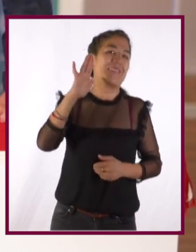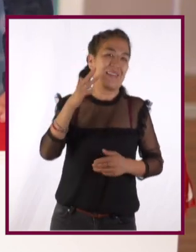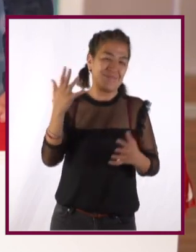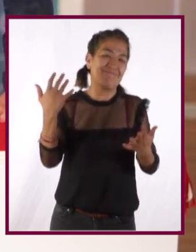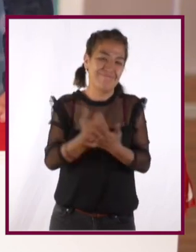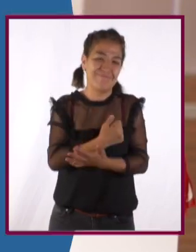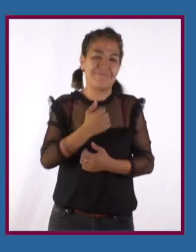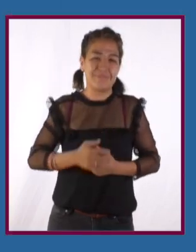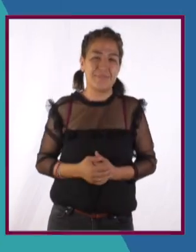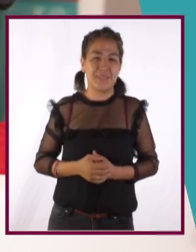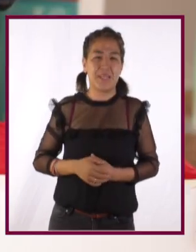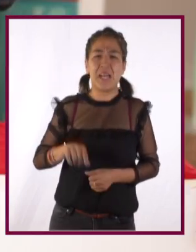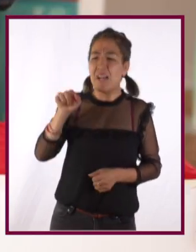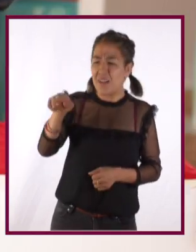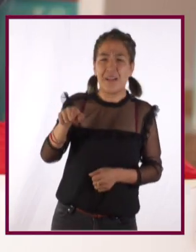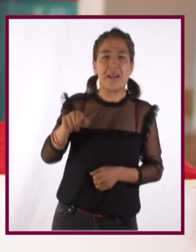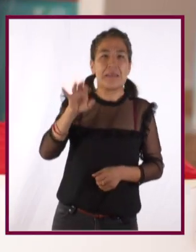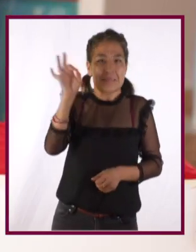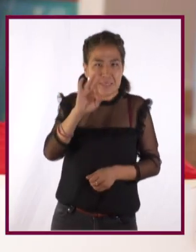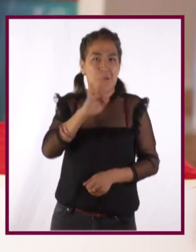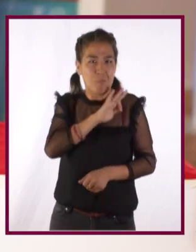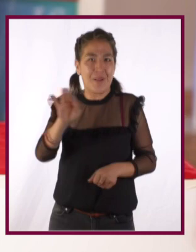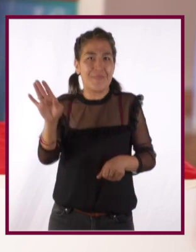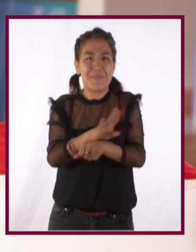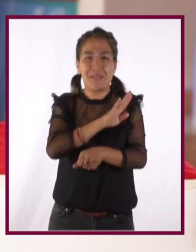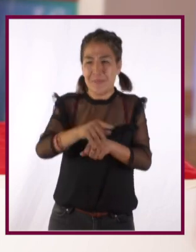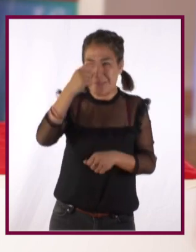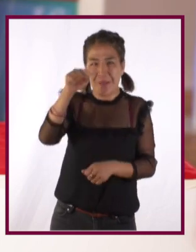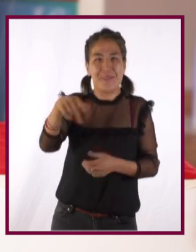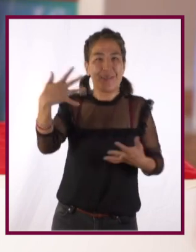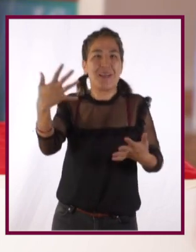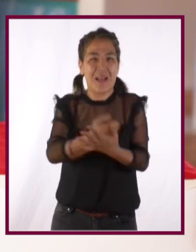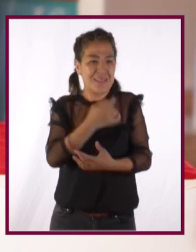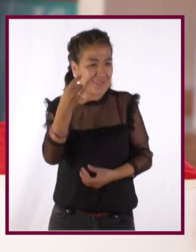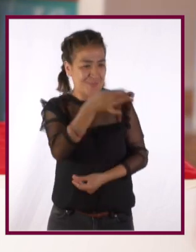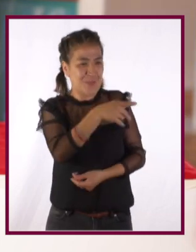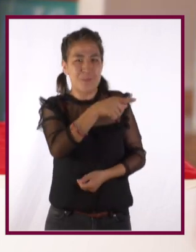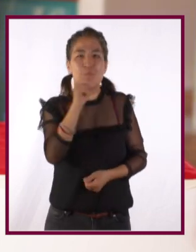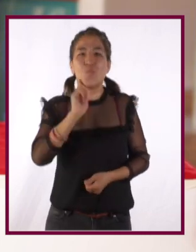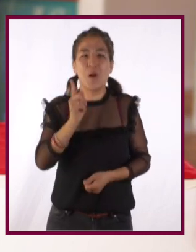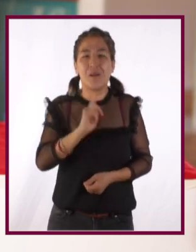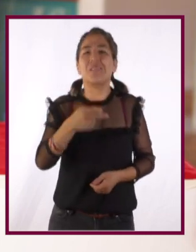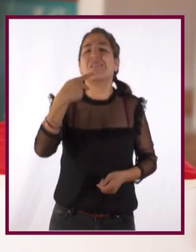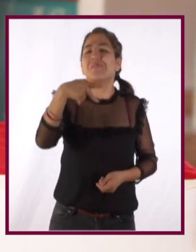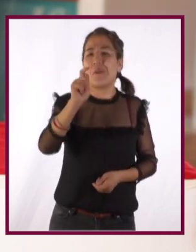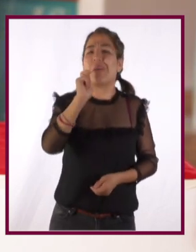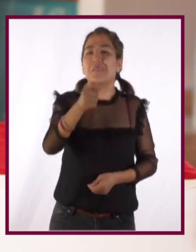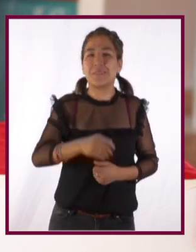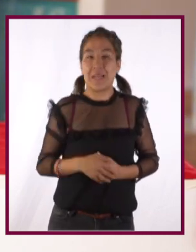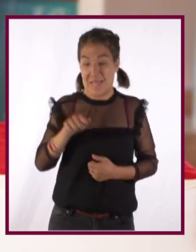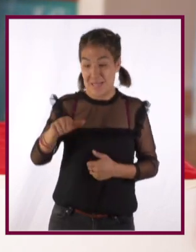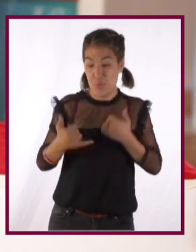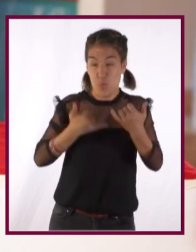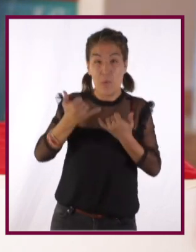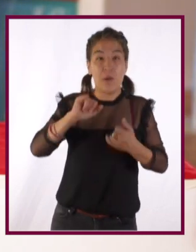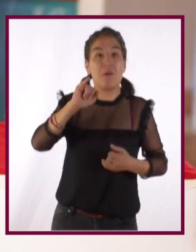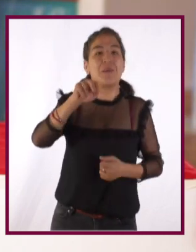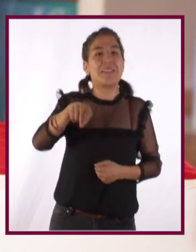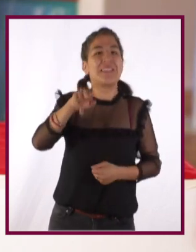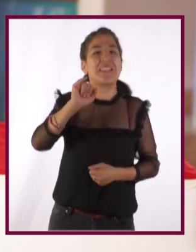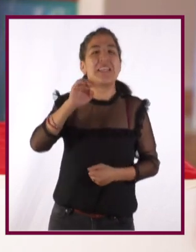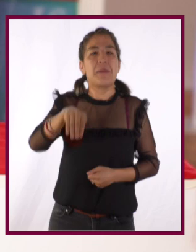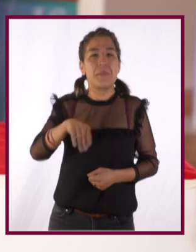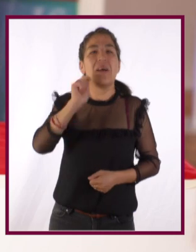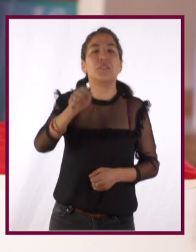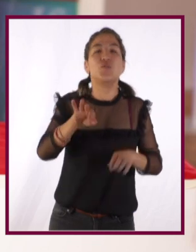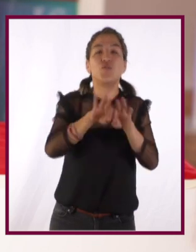ganado. Okay. El que Ernesto haya tenido ventaja sobre Ditmara para ganarle responde a que el juego de NIM